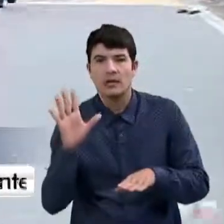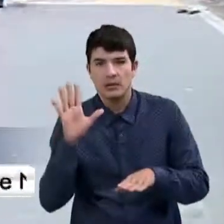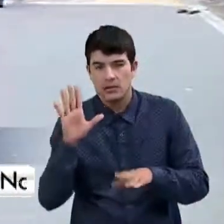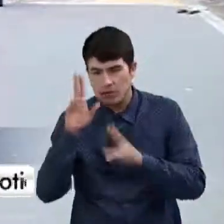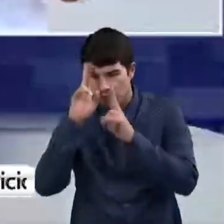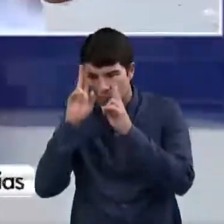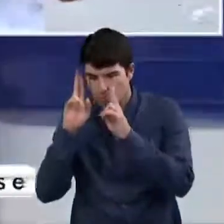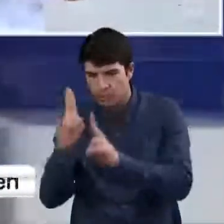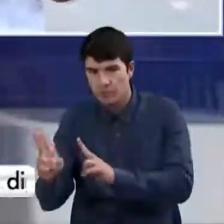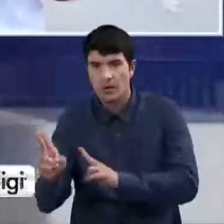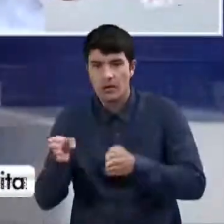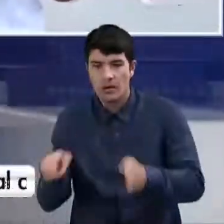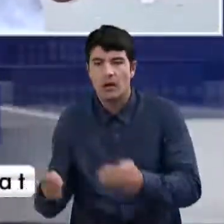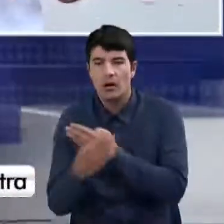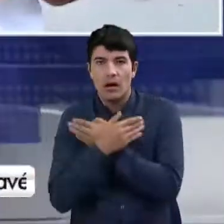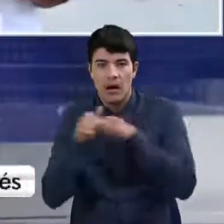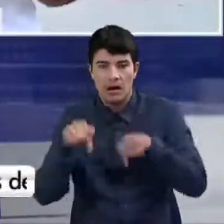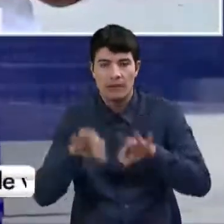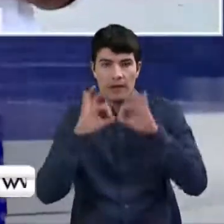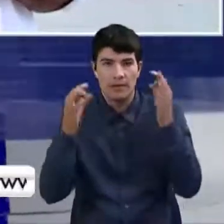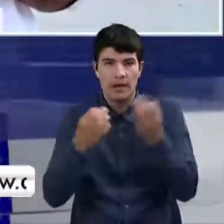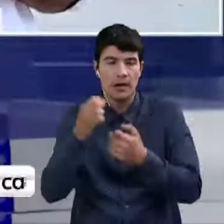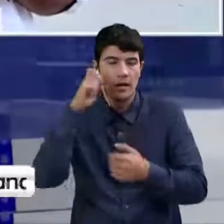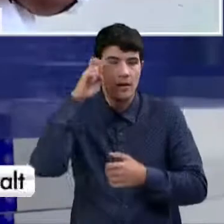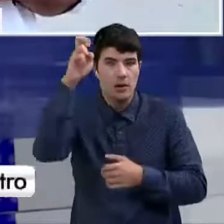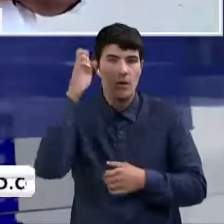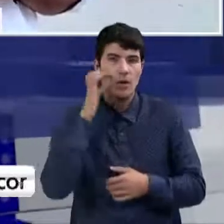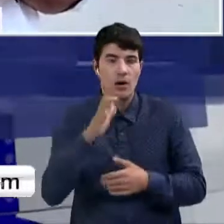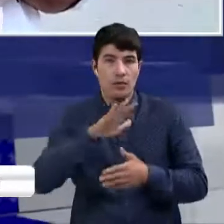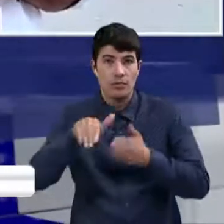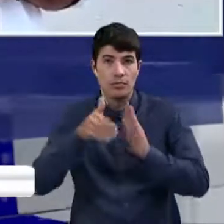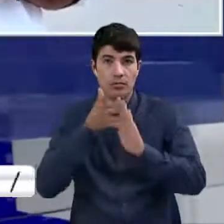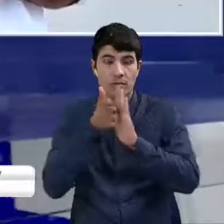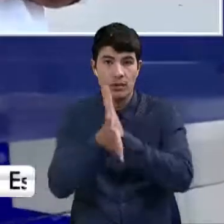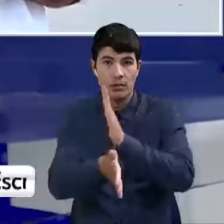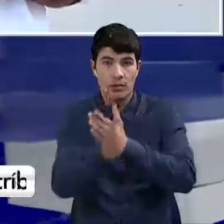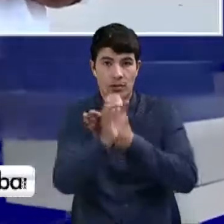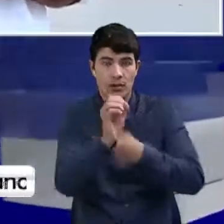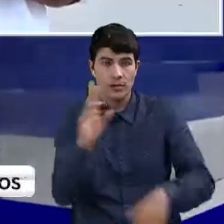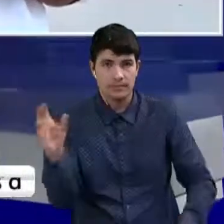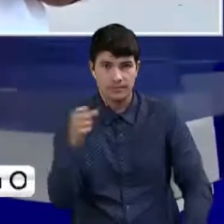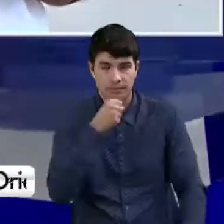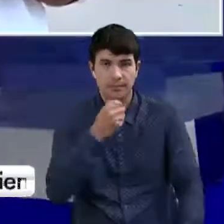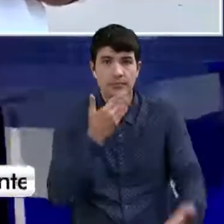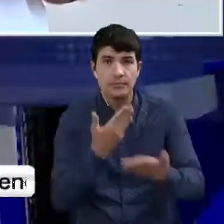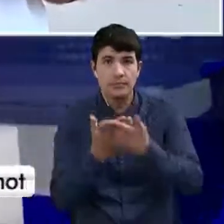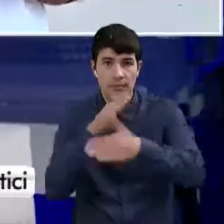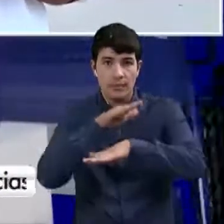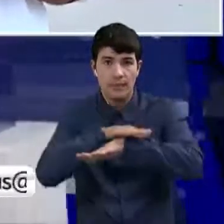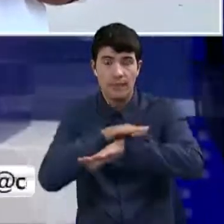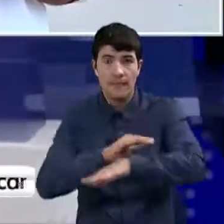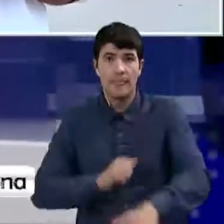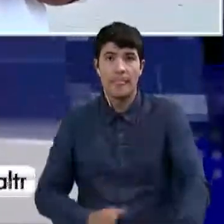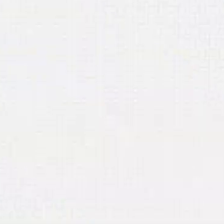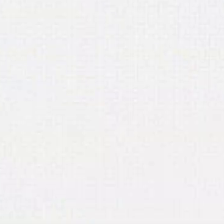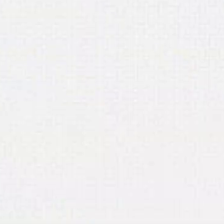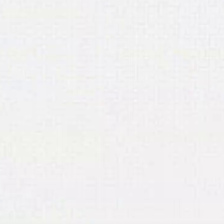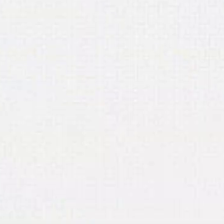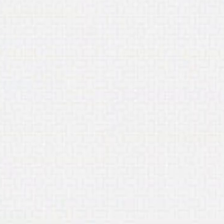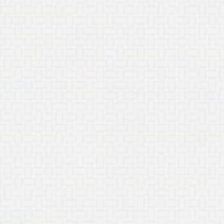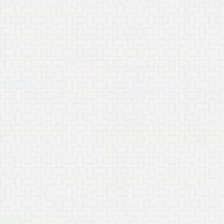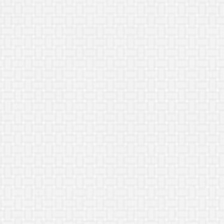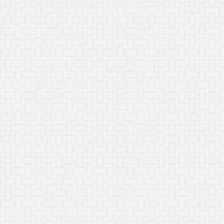de sus familiares aquí en la capital del norte de santander compañeros hasta aquí toda la información sigan ustedes con más oriente noticias muy buenas tardes